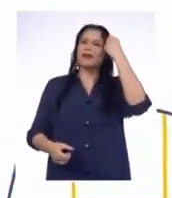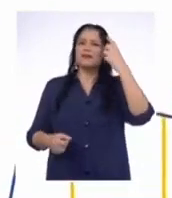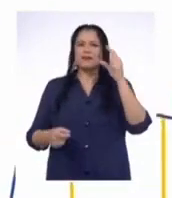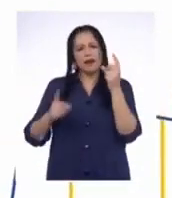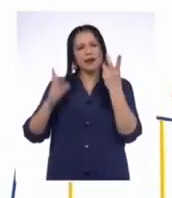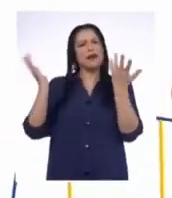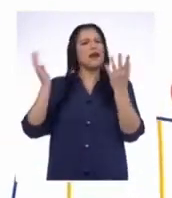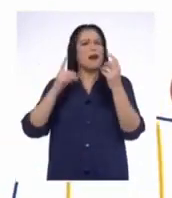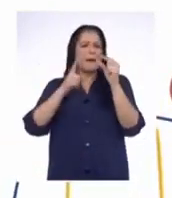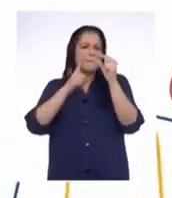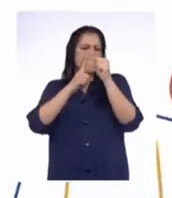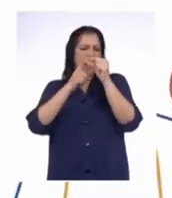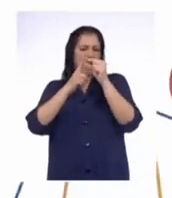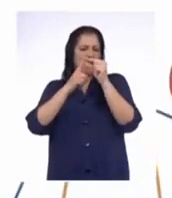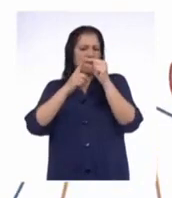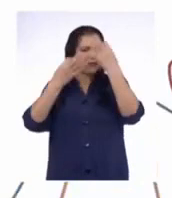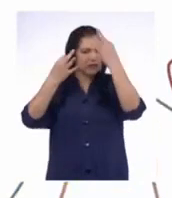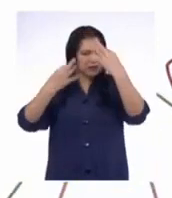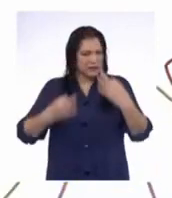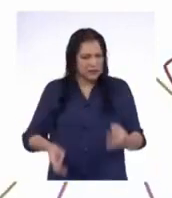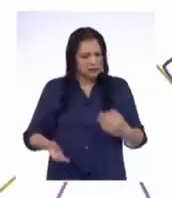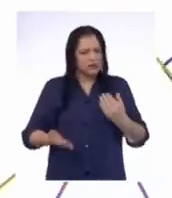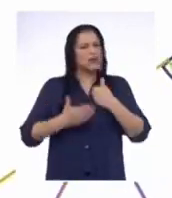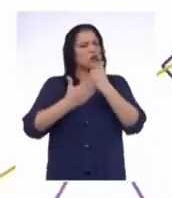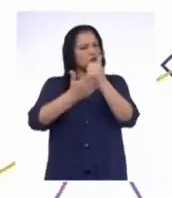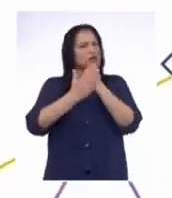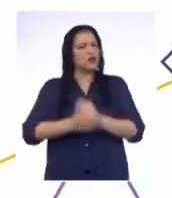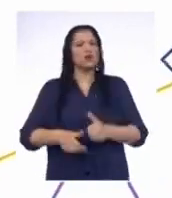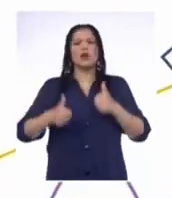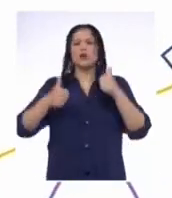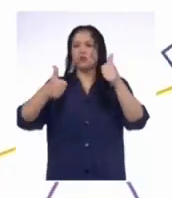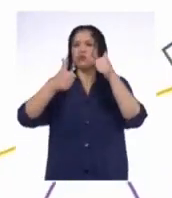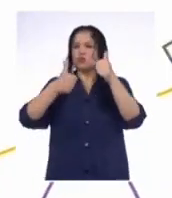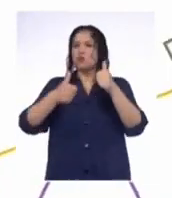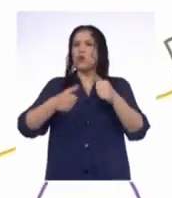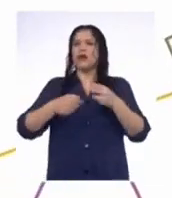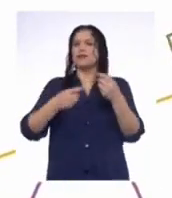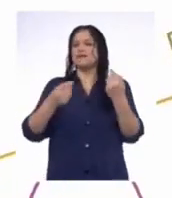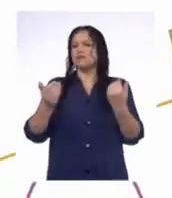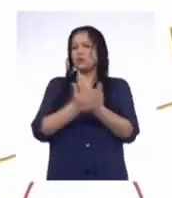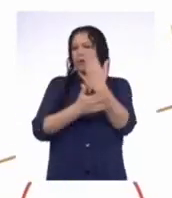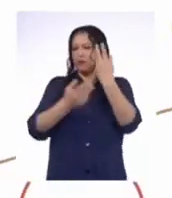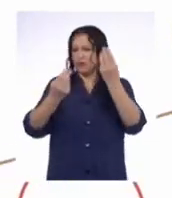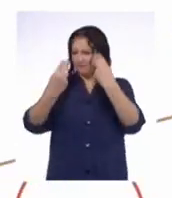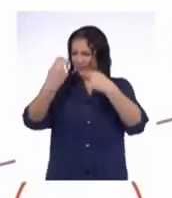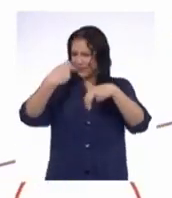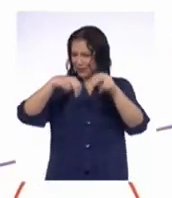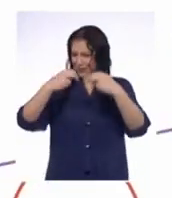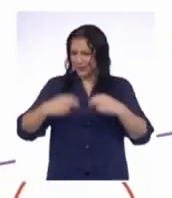términos financieros que nos ayuden a realizar un emprendimiento?